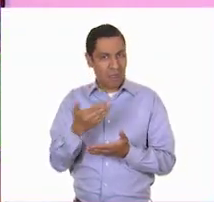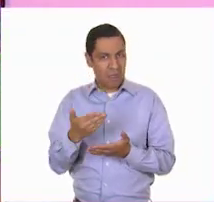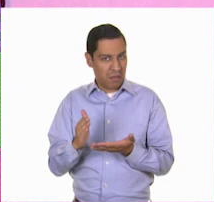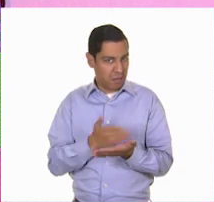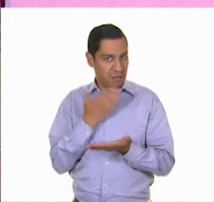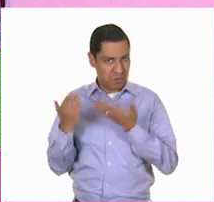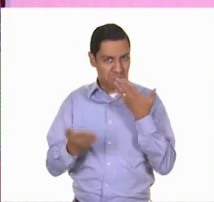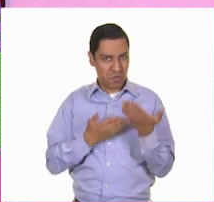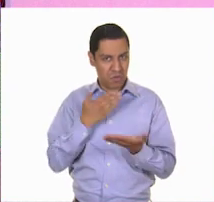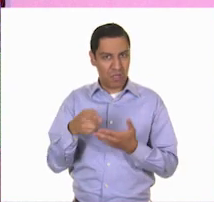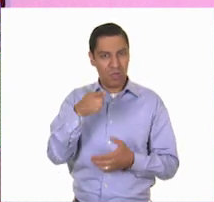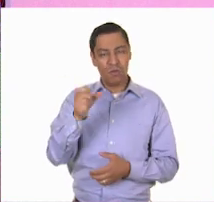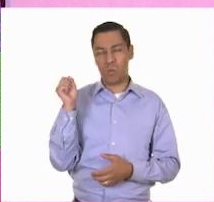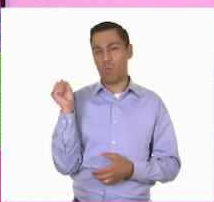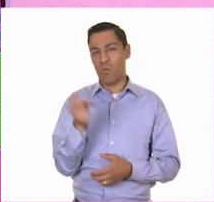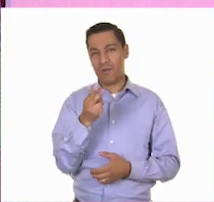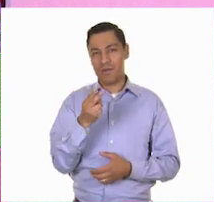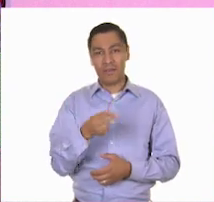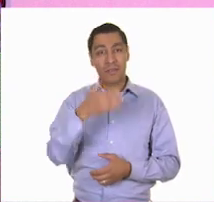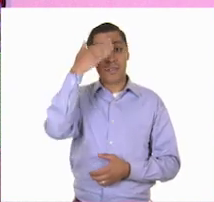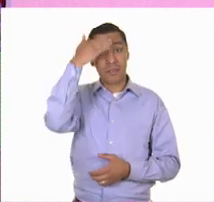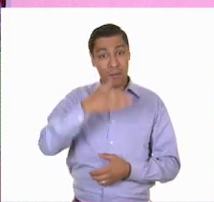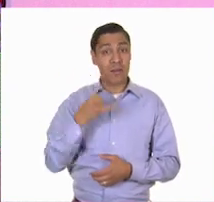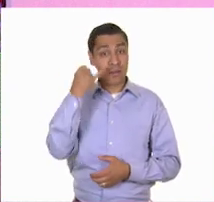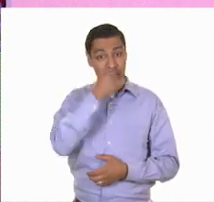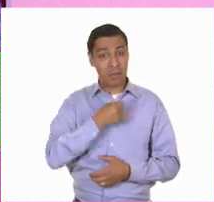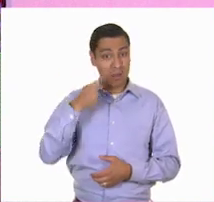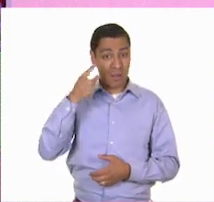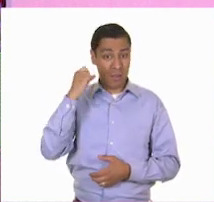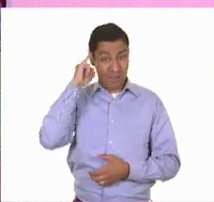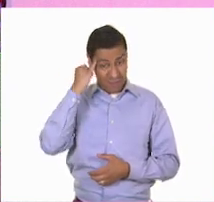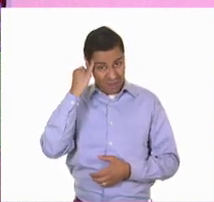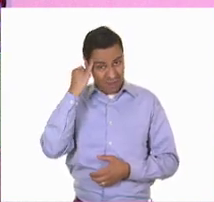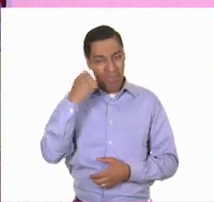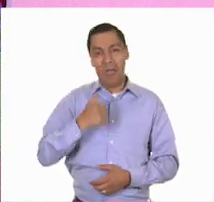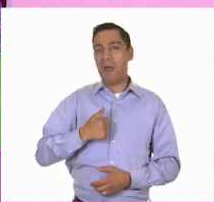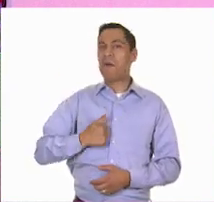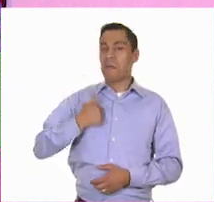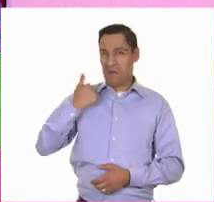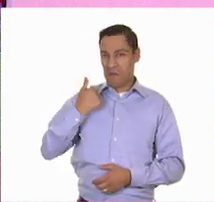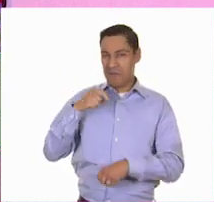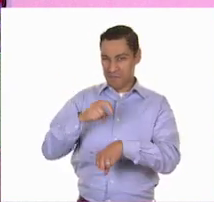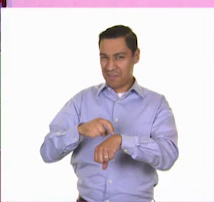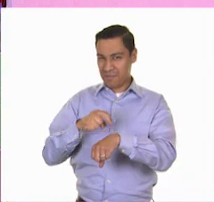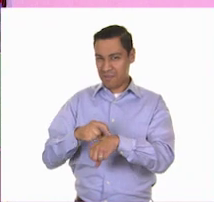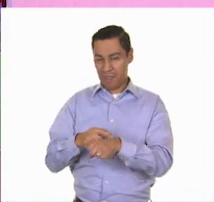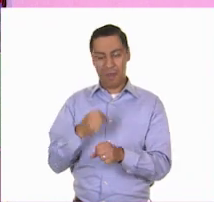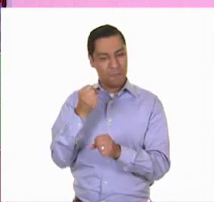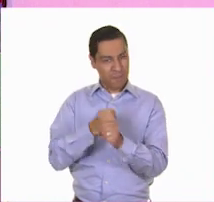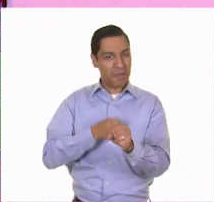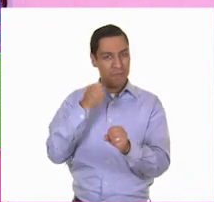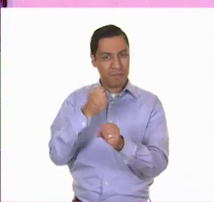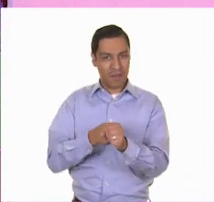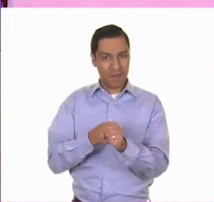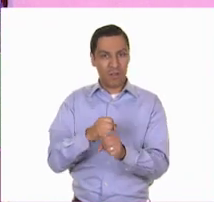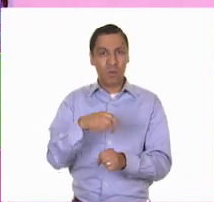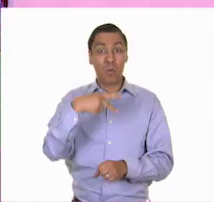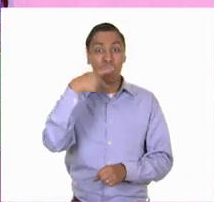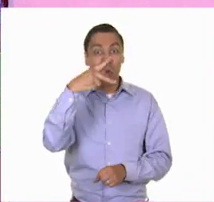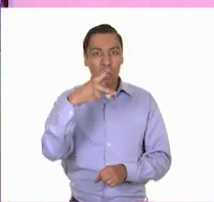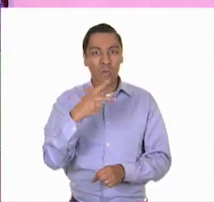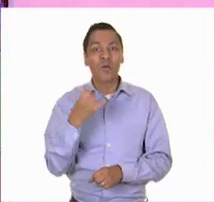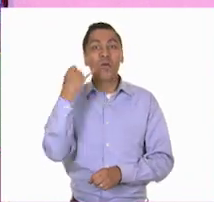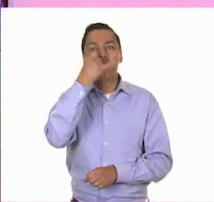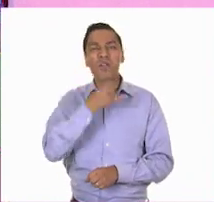con tu familia. Si tienes la fortuna de hablar una lengua indígena, aprovecha también este momento para practicarla y platica con tu familia